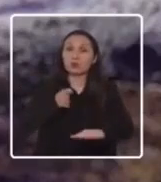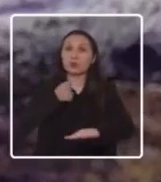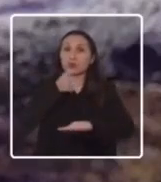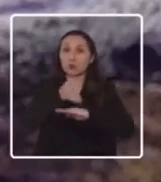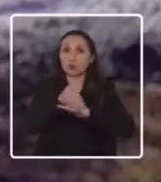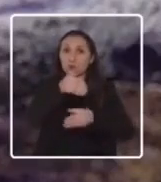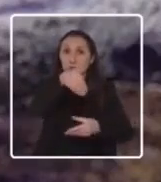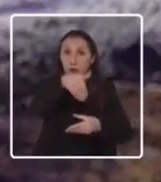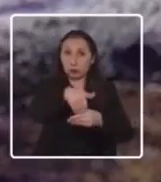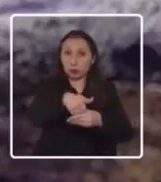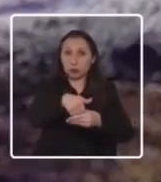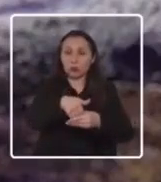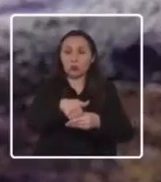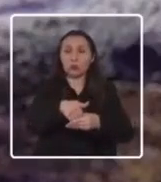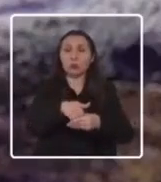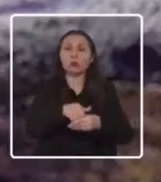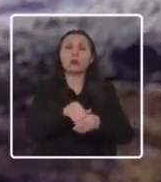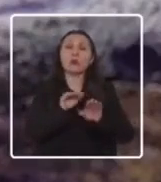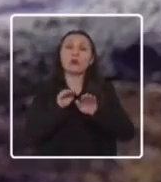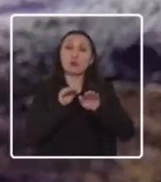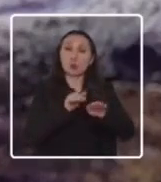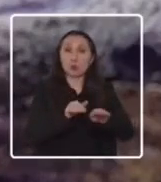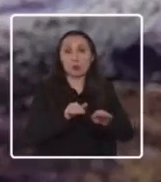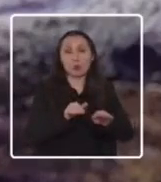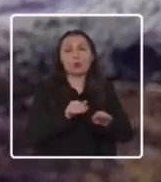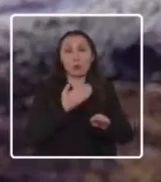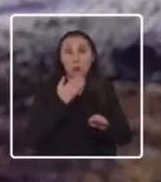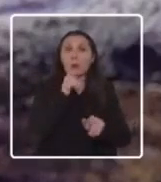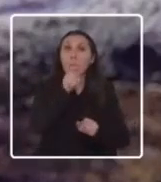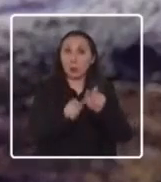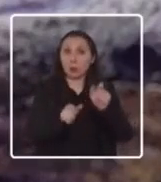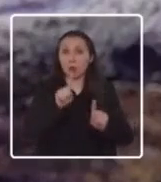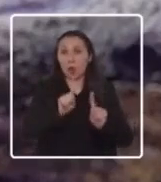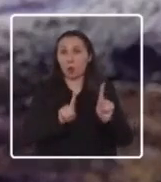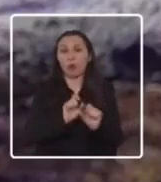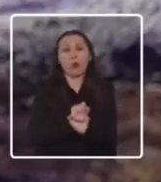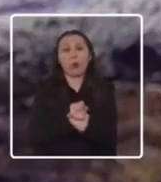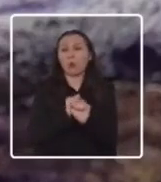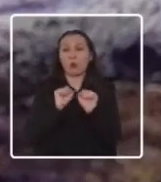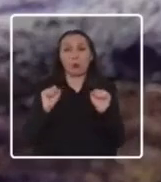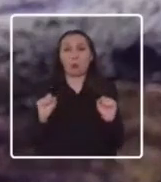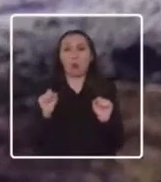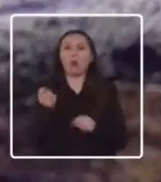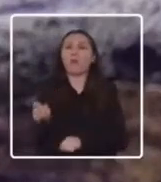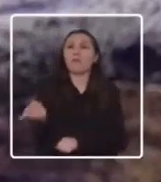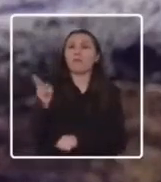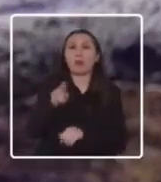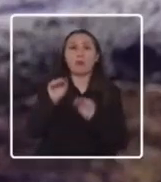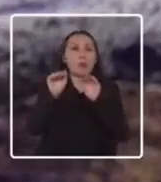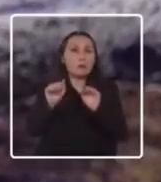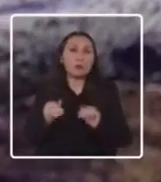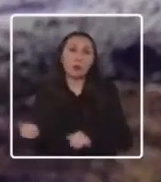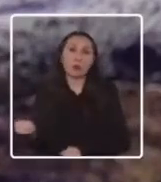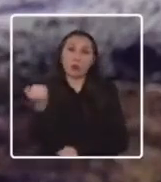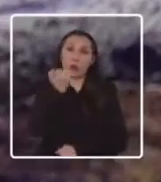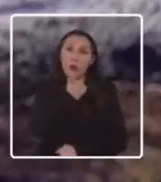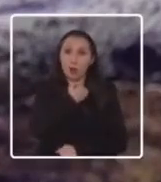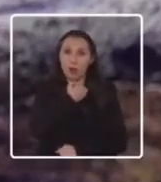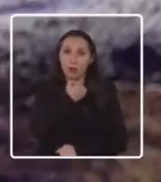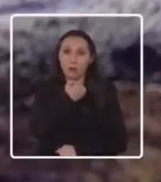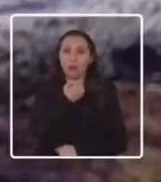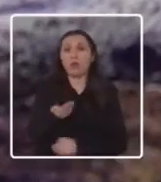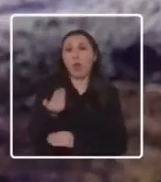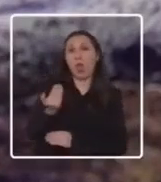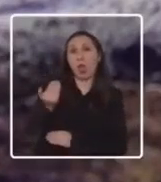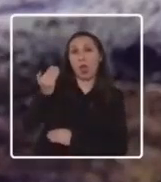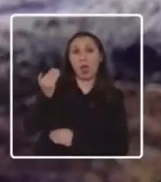asistieron a las urnas votaron por la opción a favor. No podemos volver a cometer el mismo error de